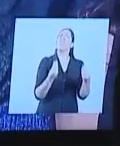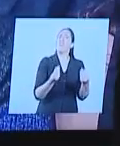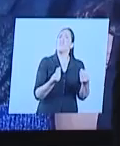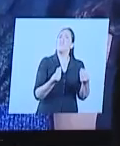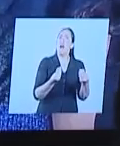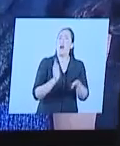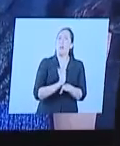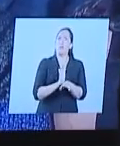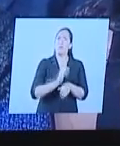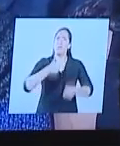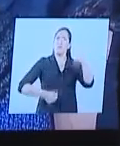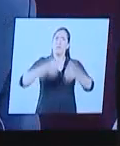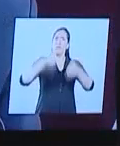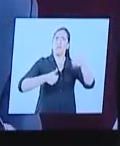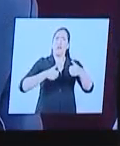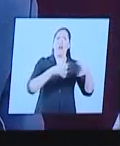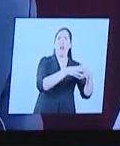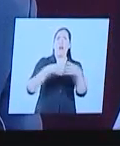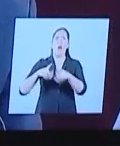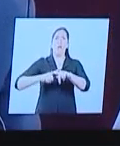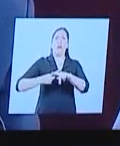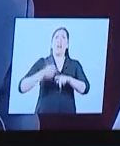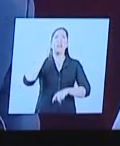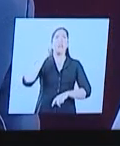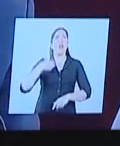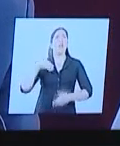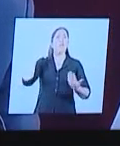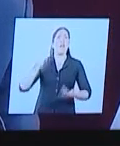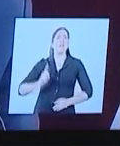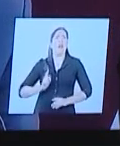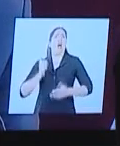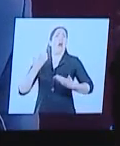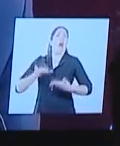personas de izquierda y de derecha también, y no solamente a los